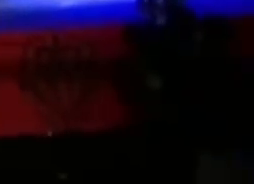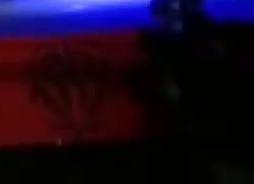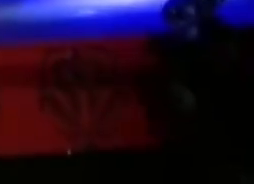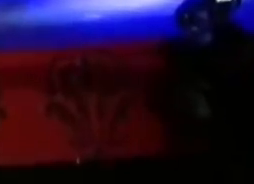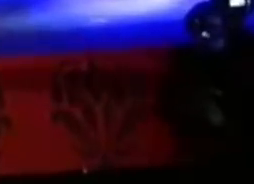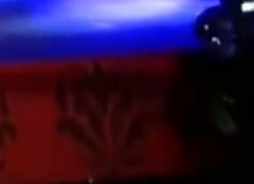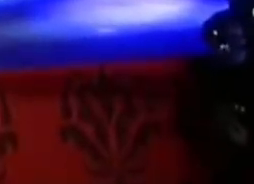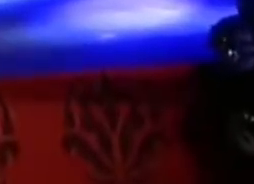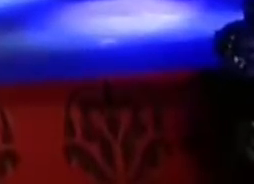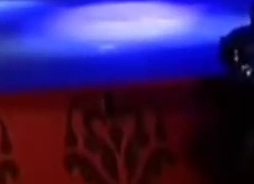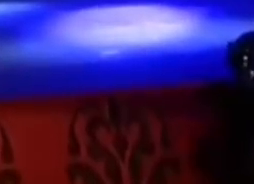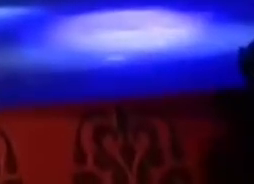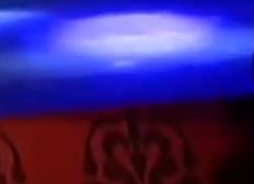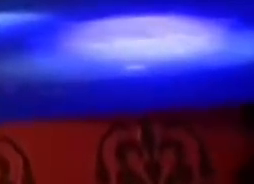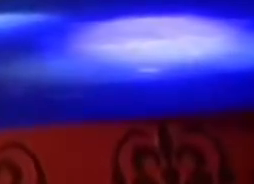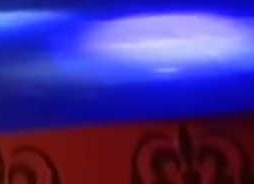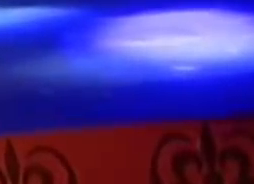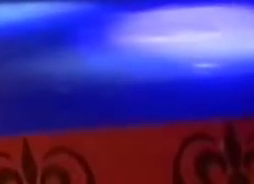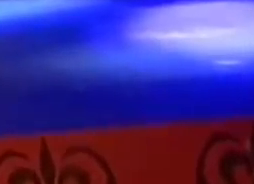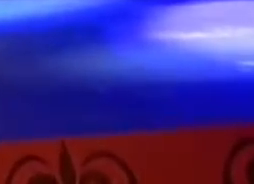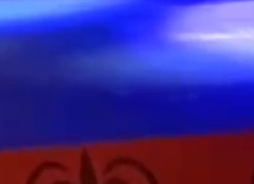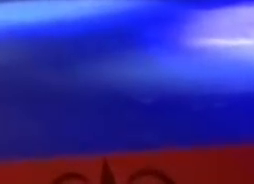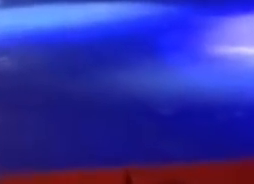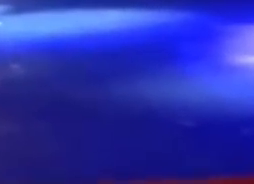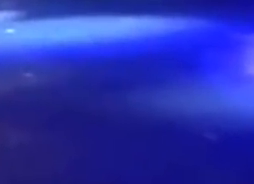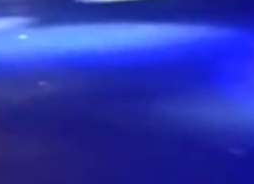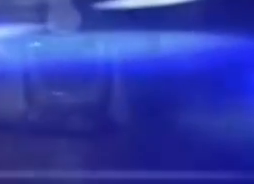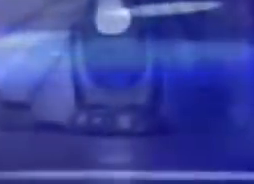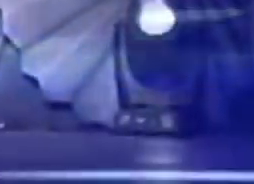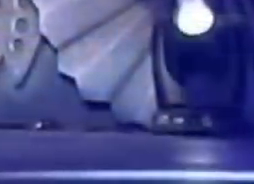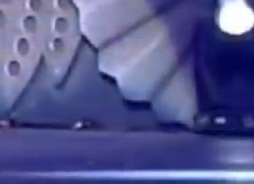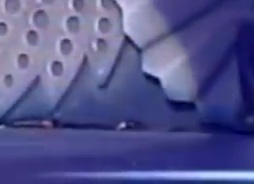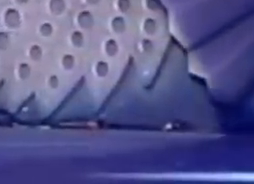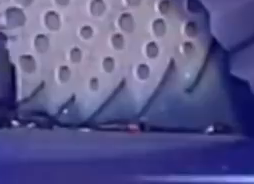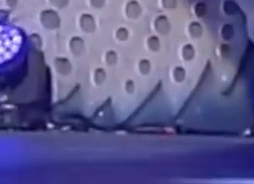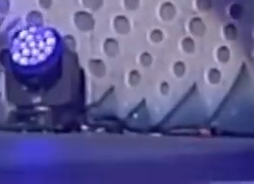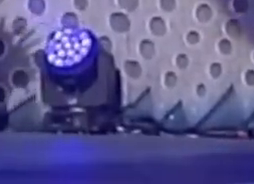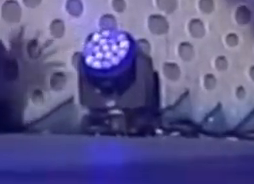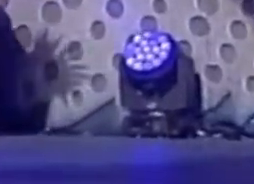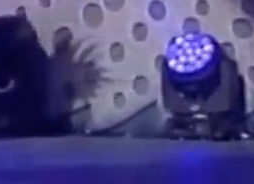mine. You can't stop things I do. I ain't